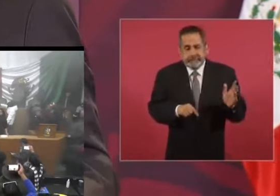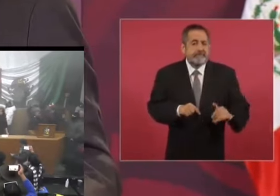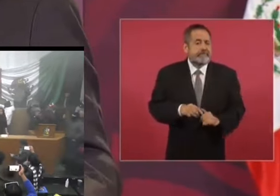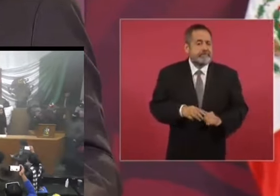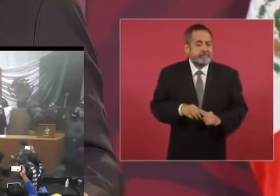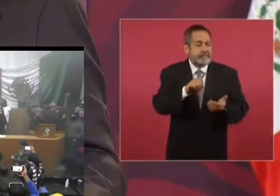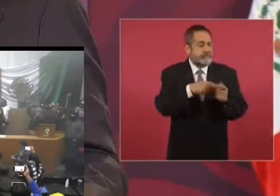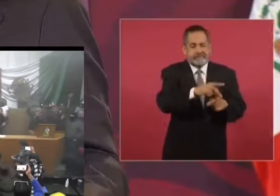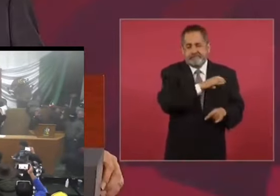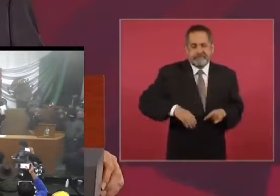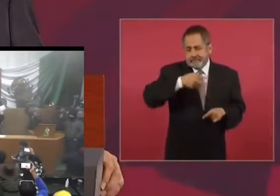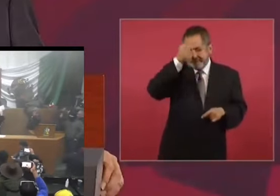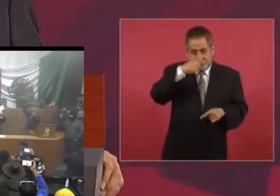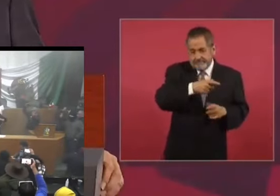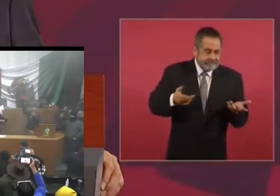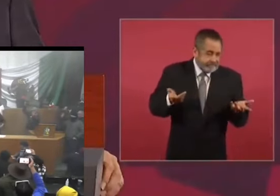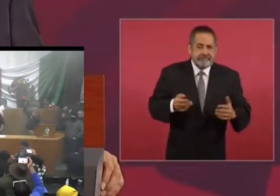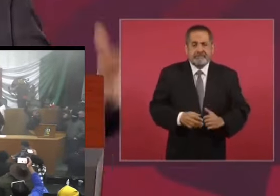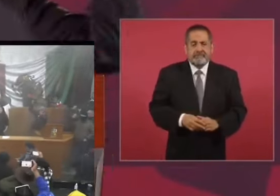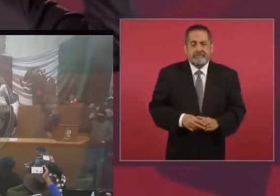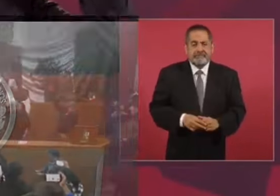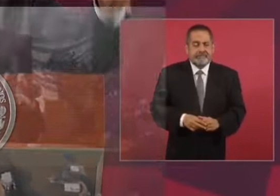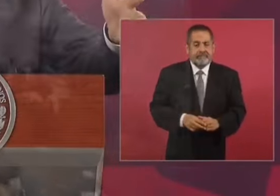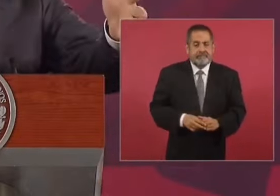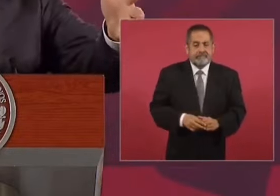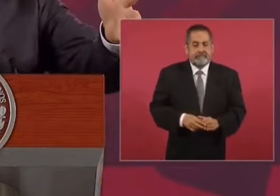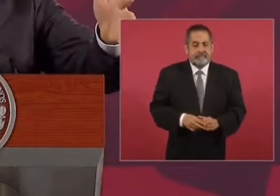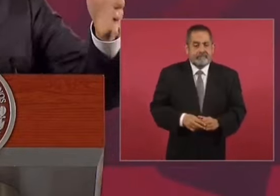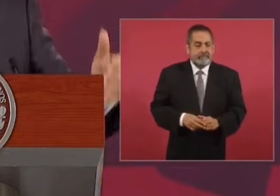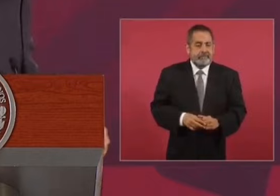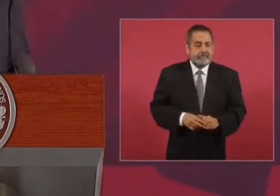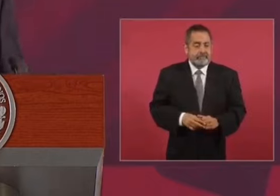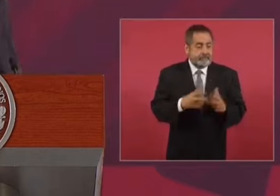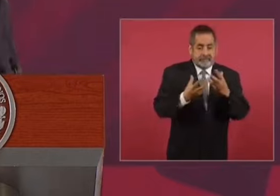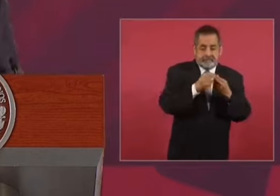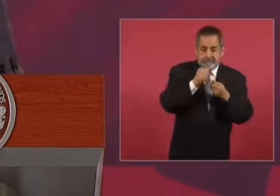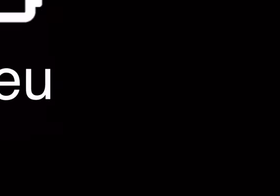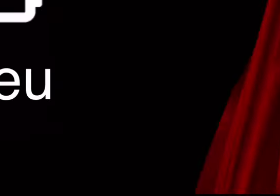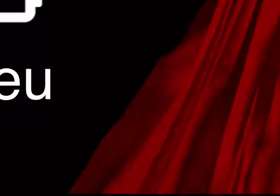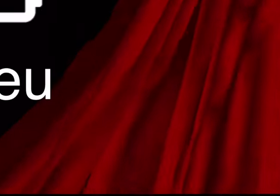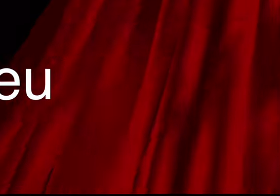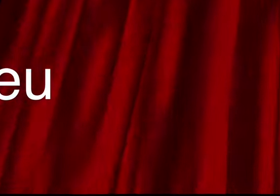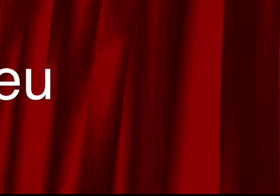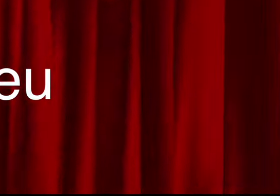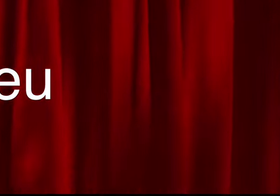candidatura, pues son esquiroles.